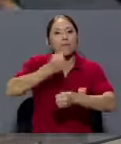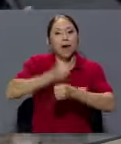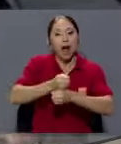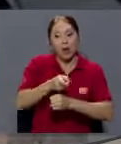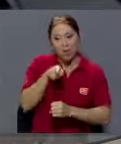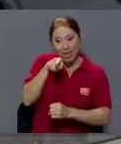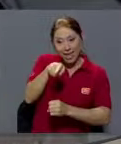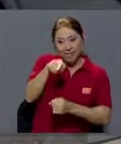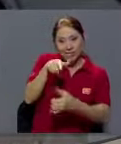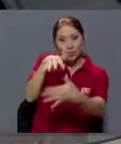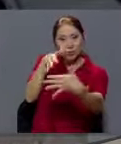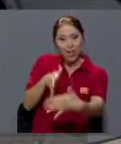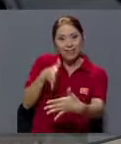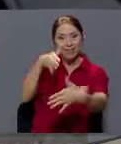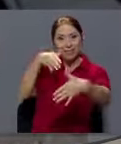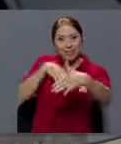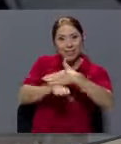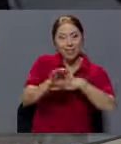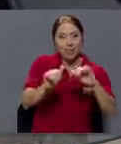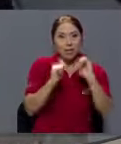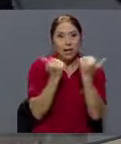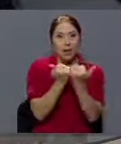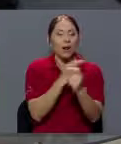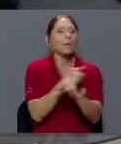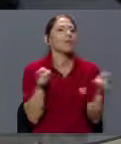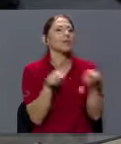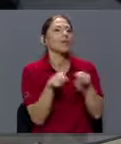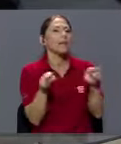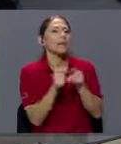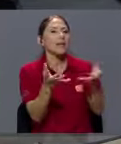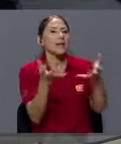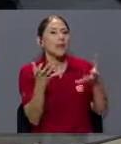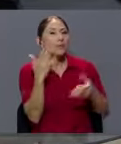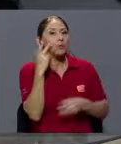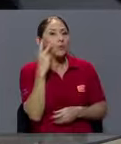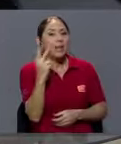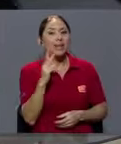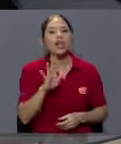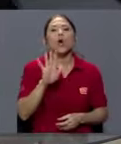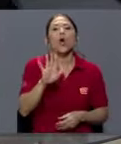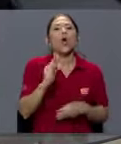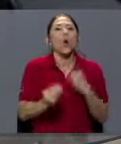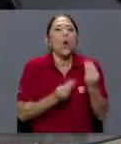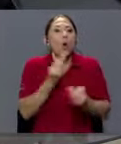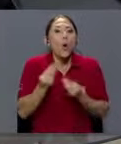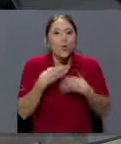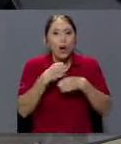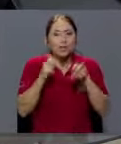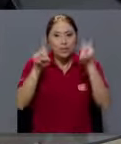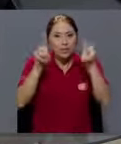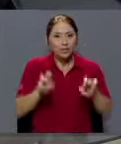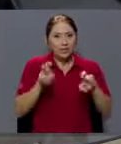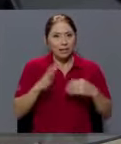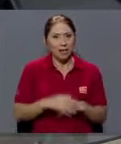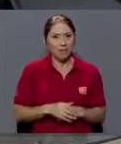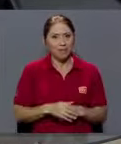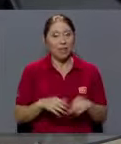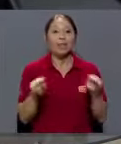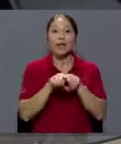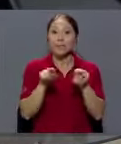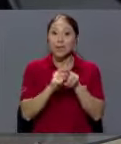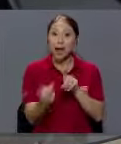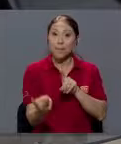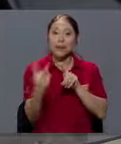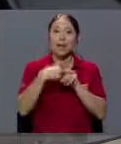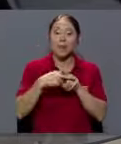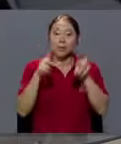ha realizado el estudiante en el aula, pero que también queremos ver cómo es su desempeño en un examen. Y por eso